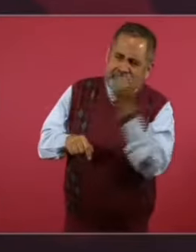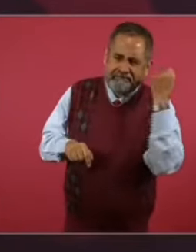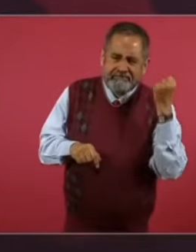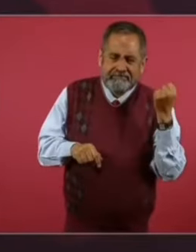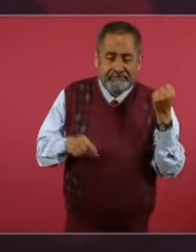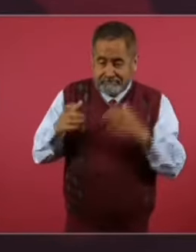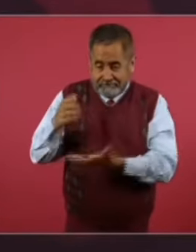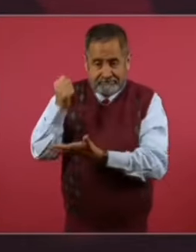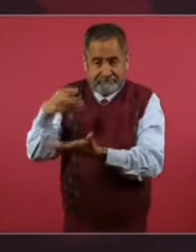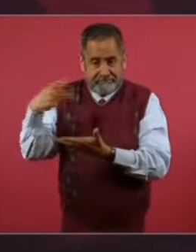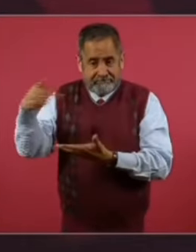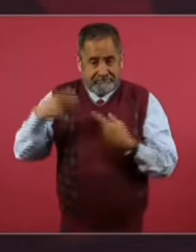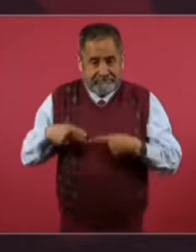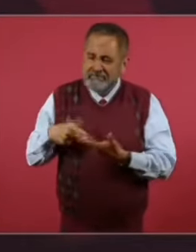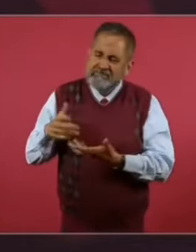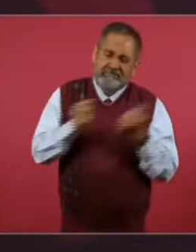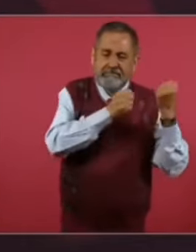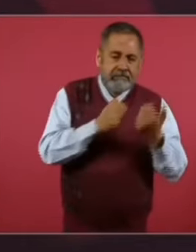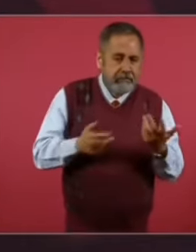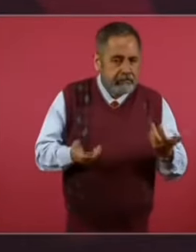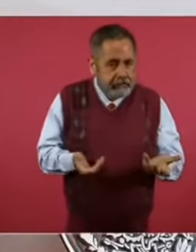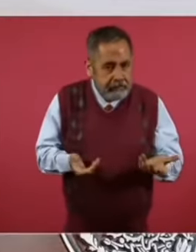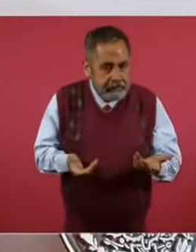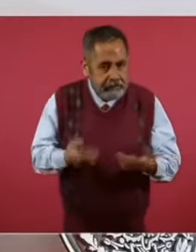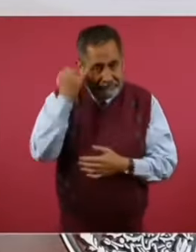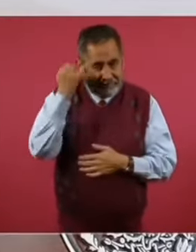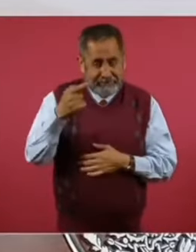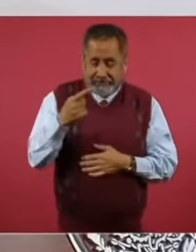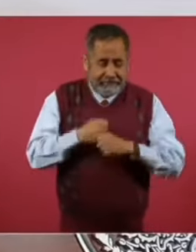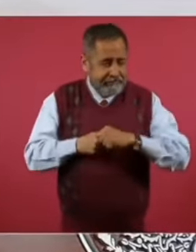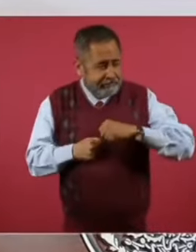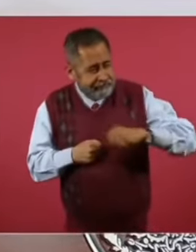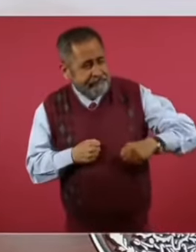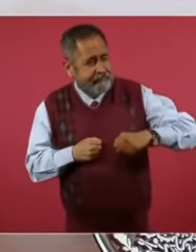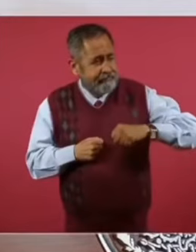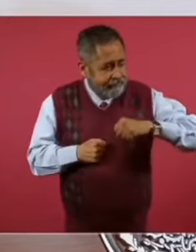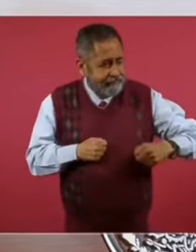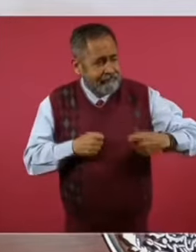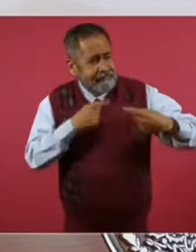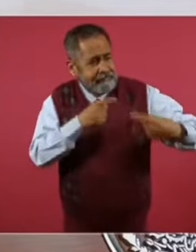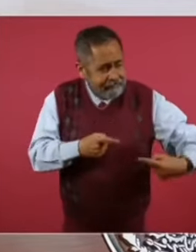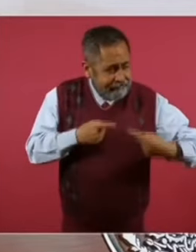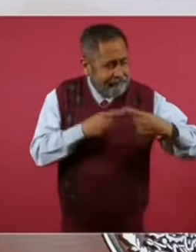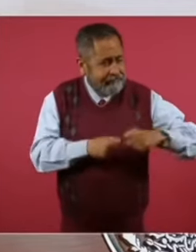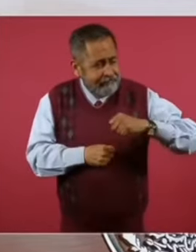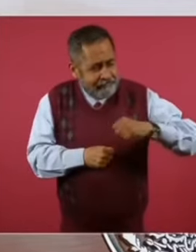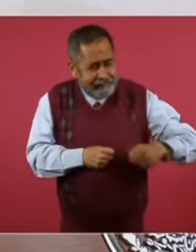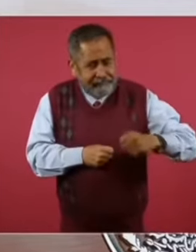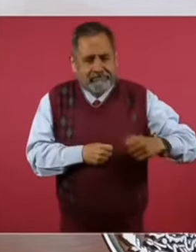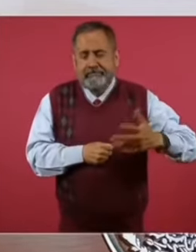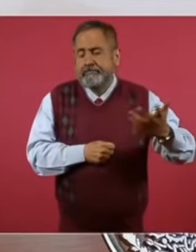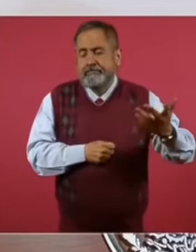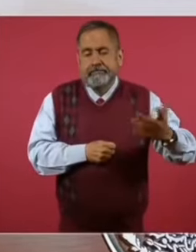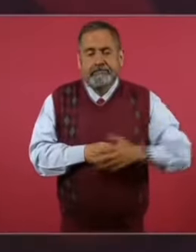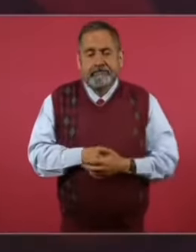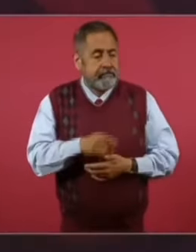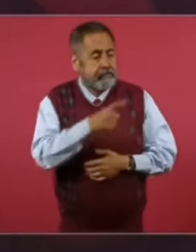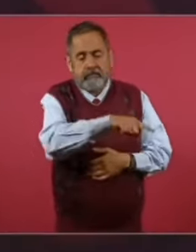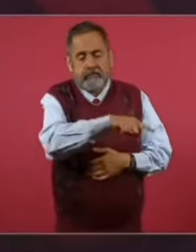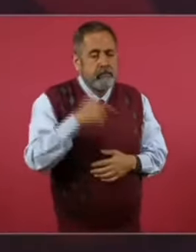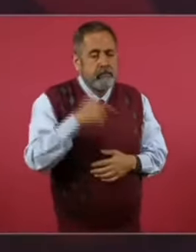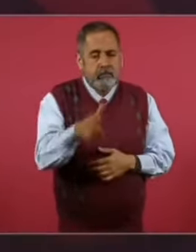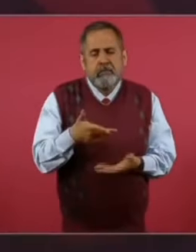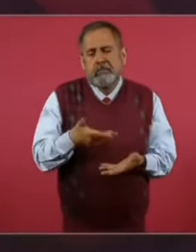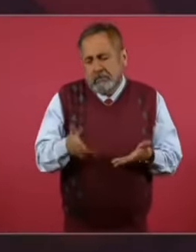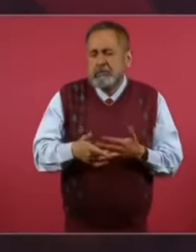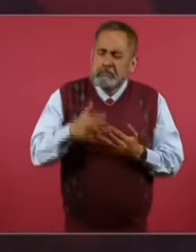pueblo entonces imagínense resistir todo eso porque no quieren o no querían